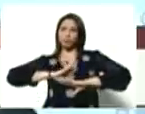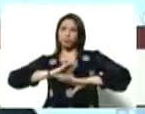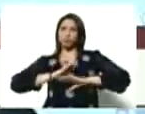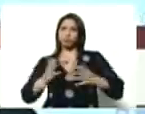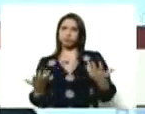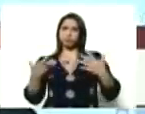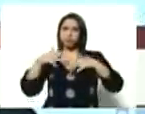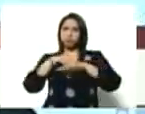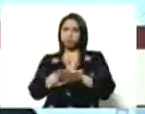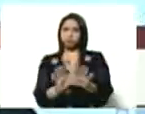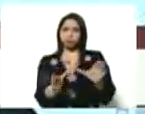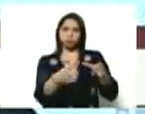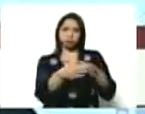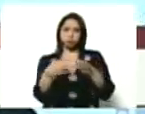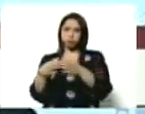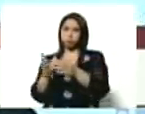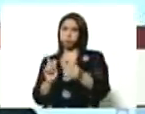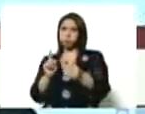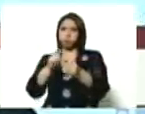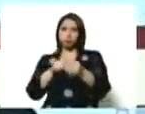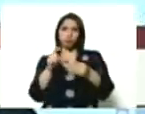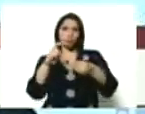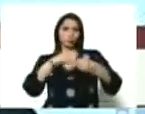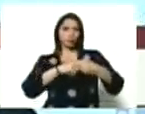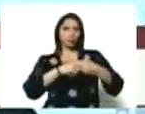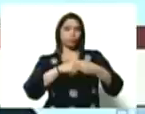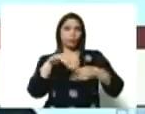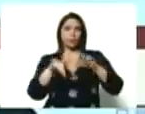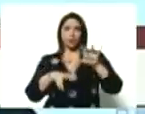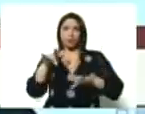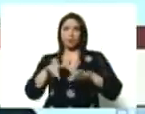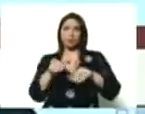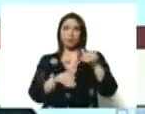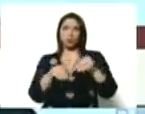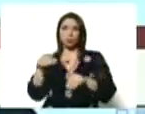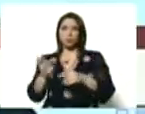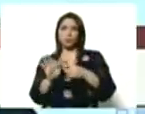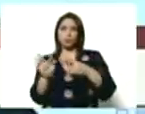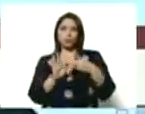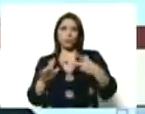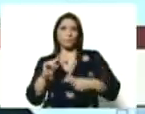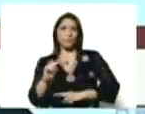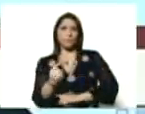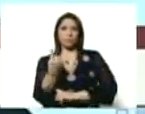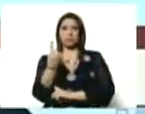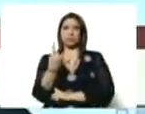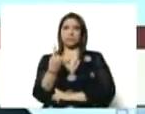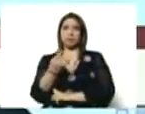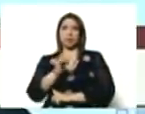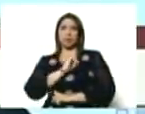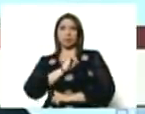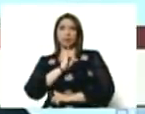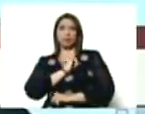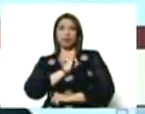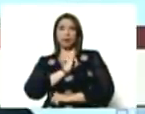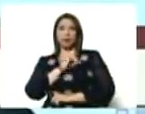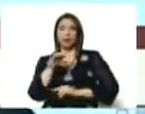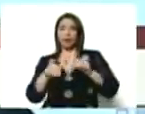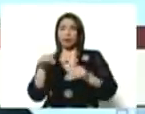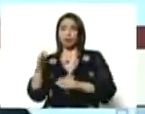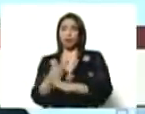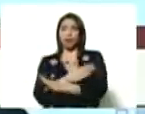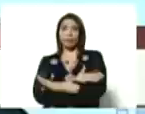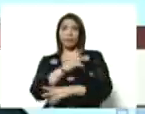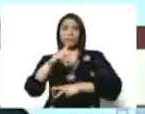es un componente que está integrado a la máquina de votación, cuya función principal es la autenticación de la identidad del elector antes del proceso de